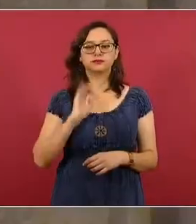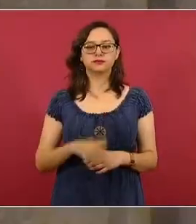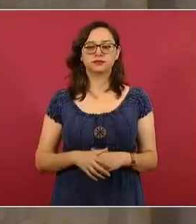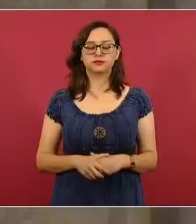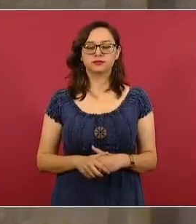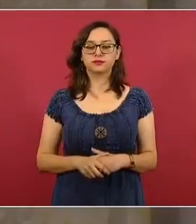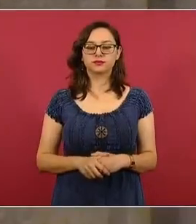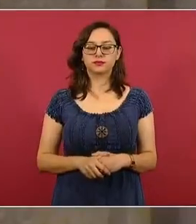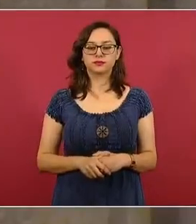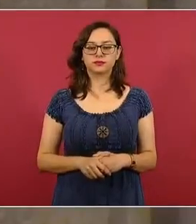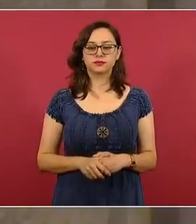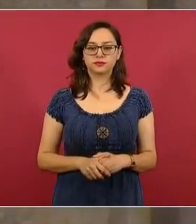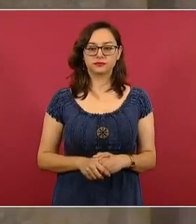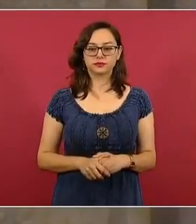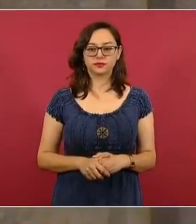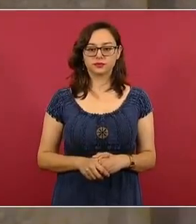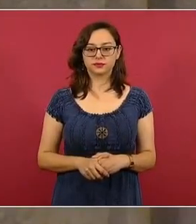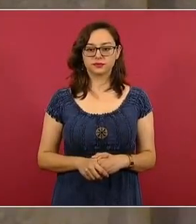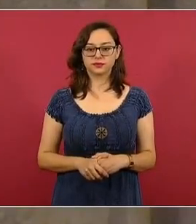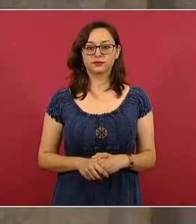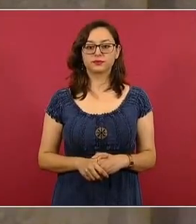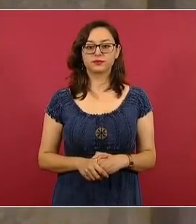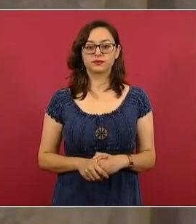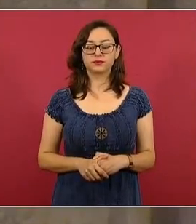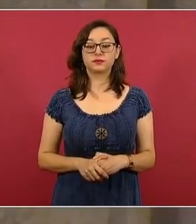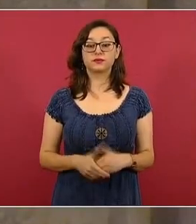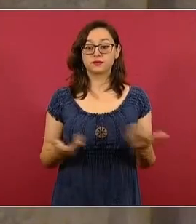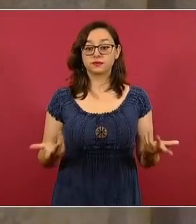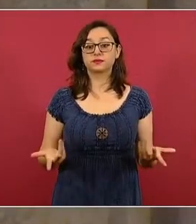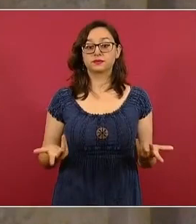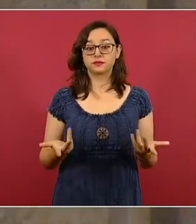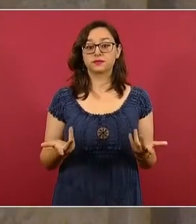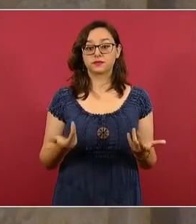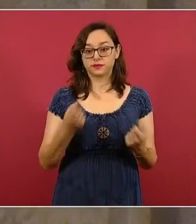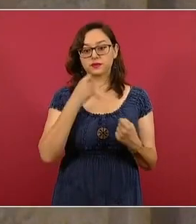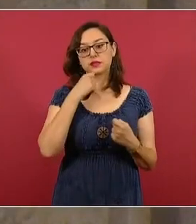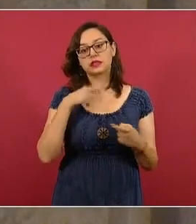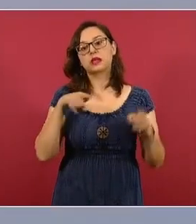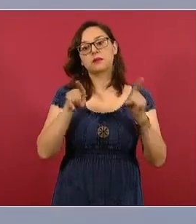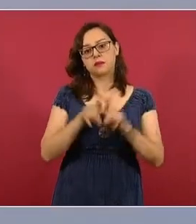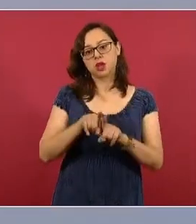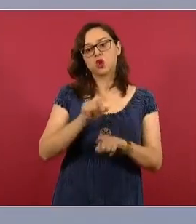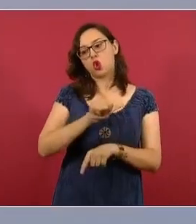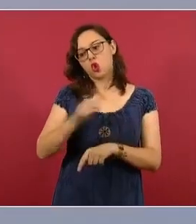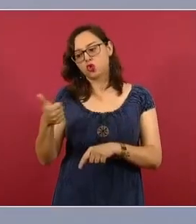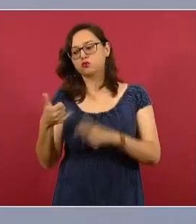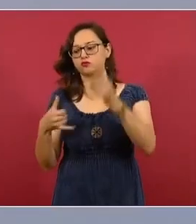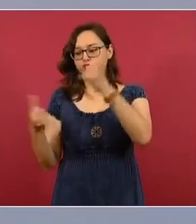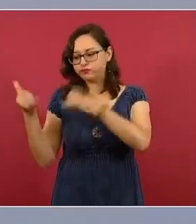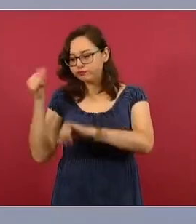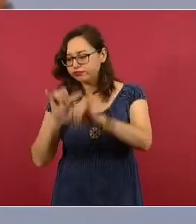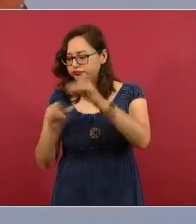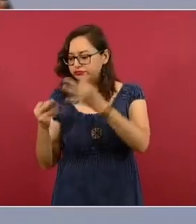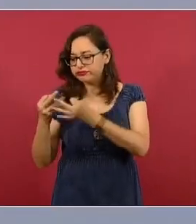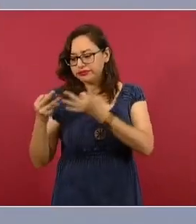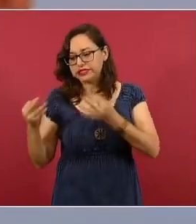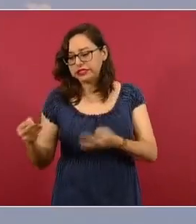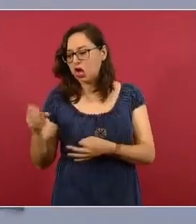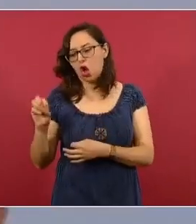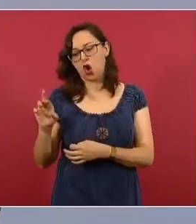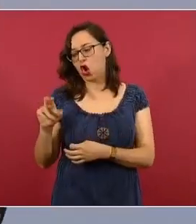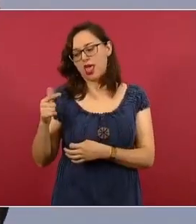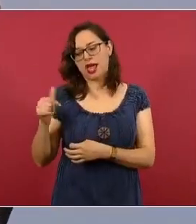Y también utilizar el otro fertilizante, las dos